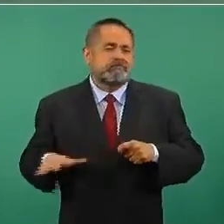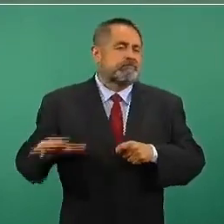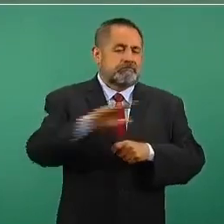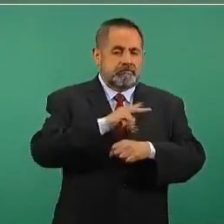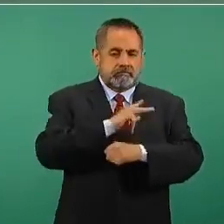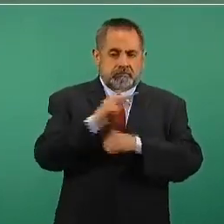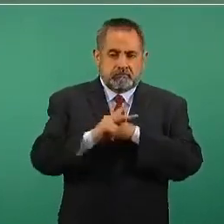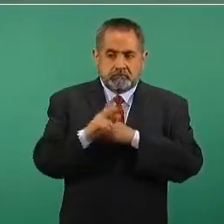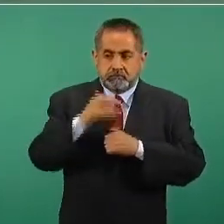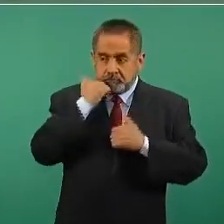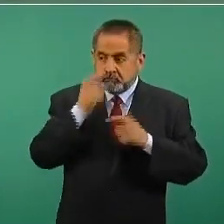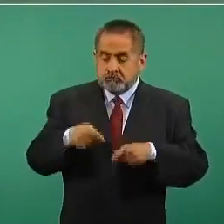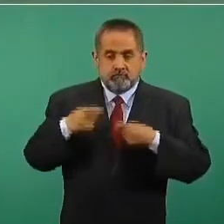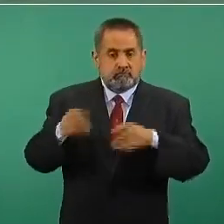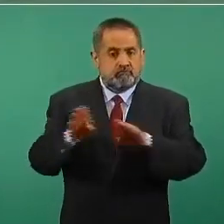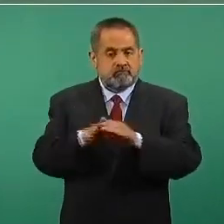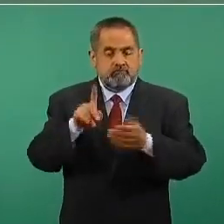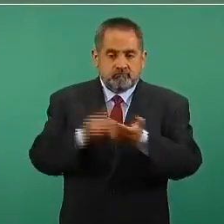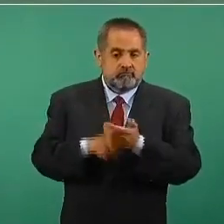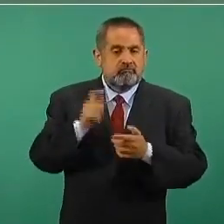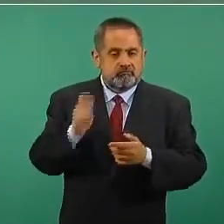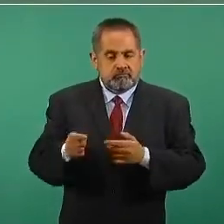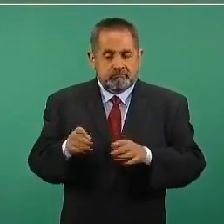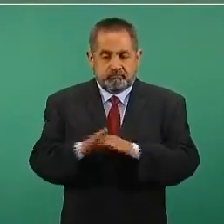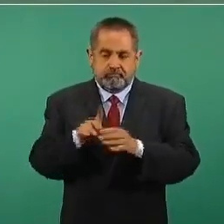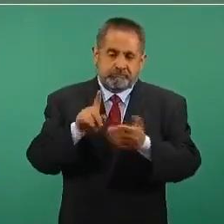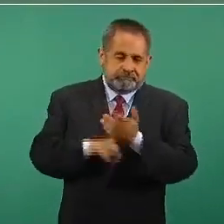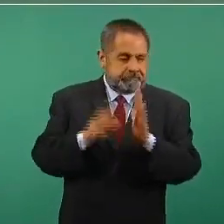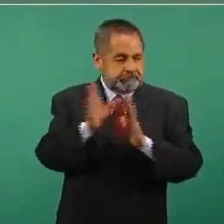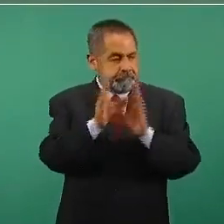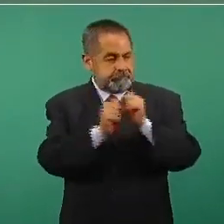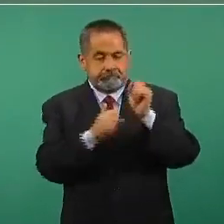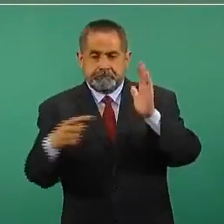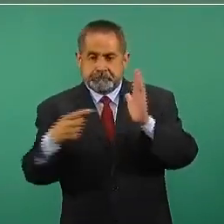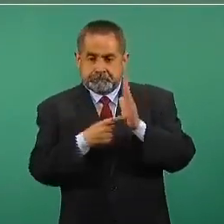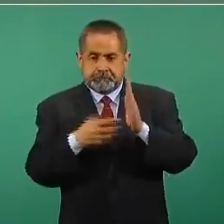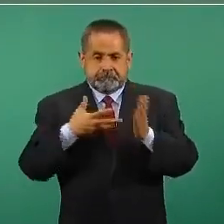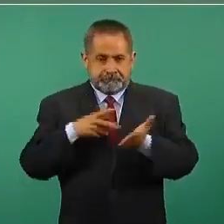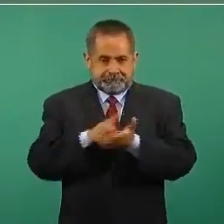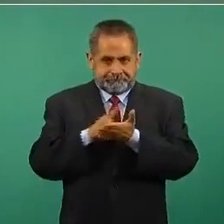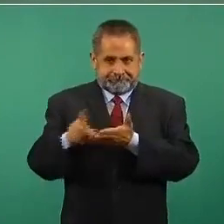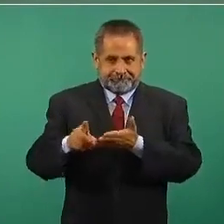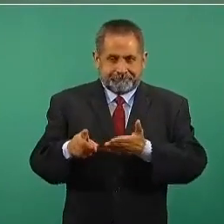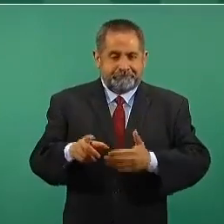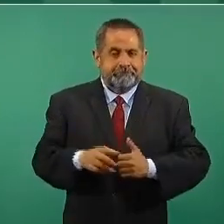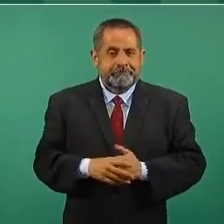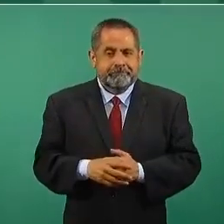nunca lo que ya está en la Constitución, el derecho a la salud